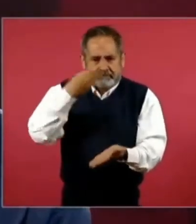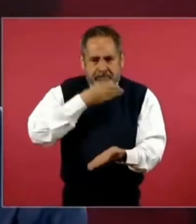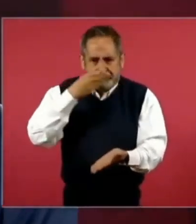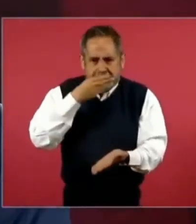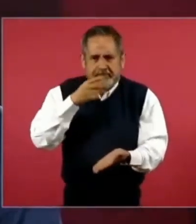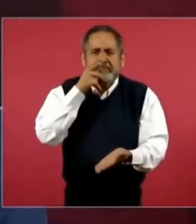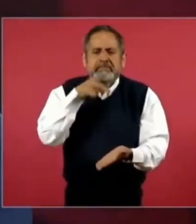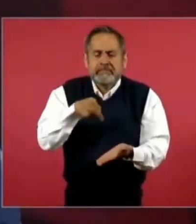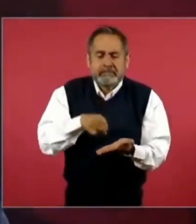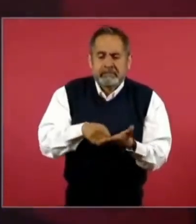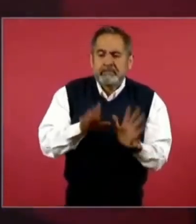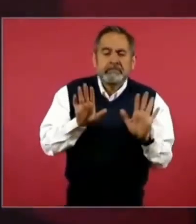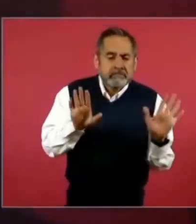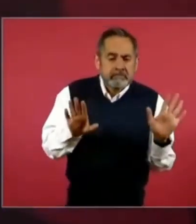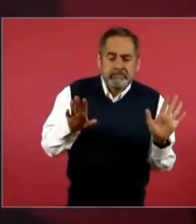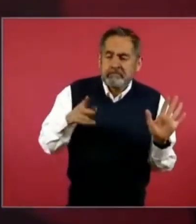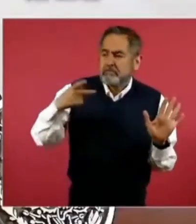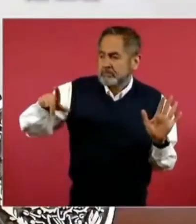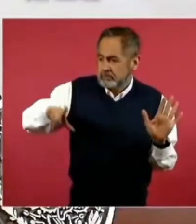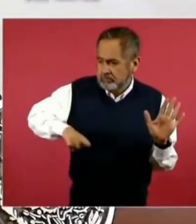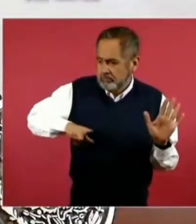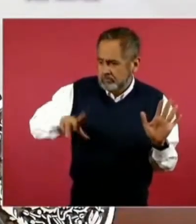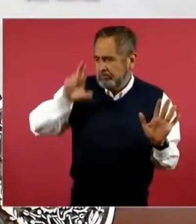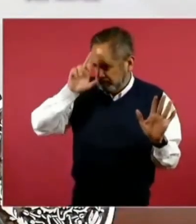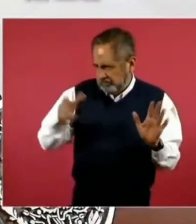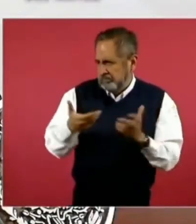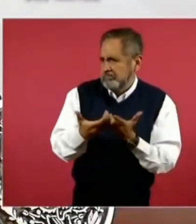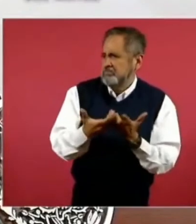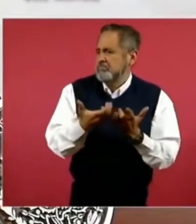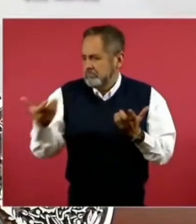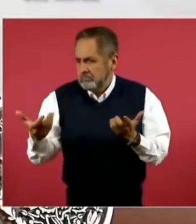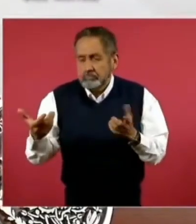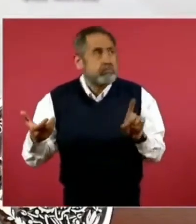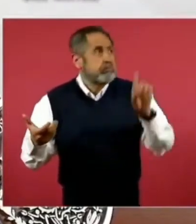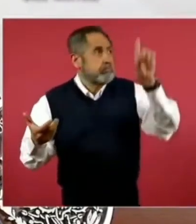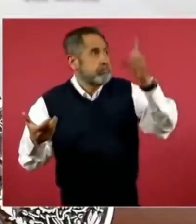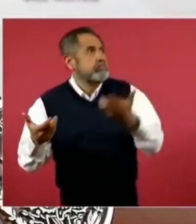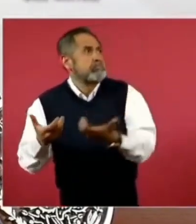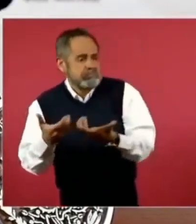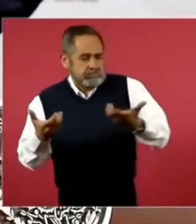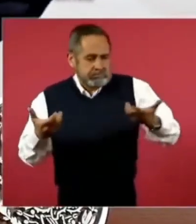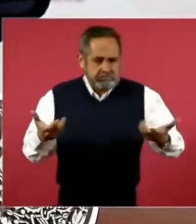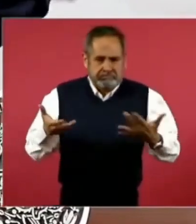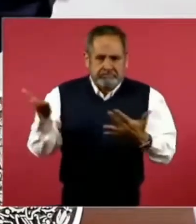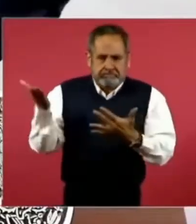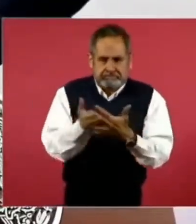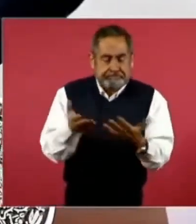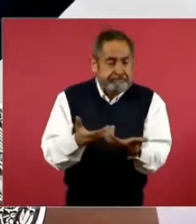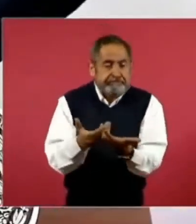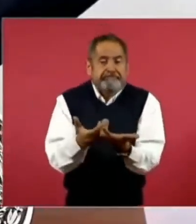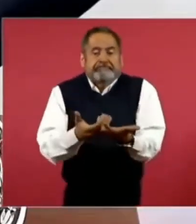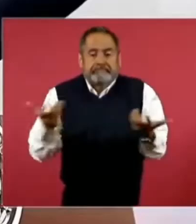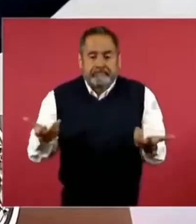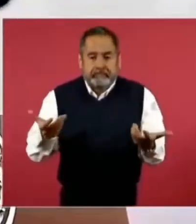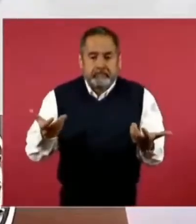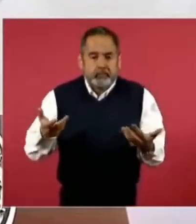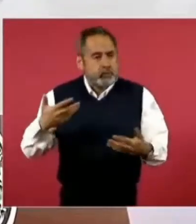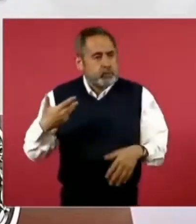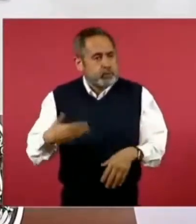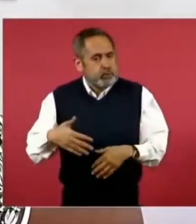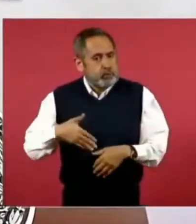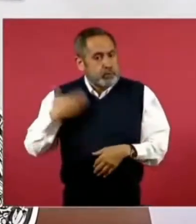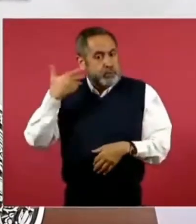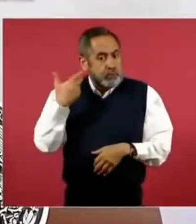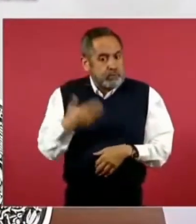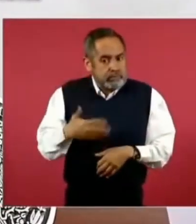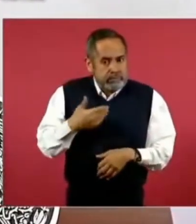que es el César y al Dios lo que es de Dios. Eso fue milagroso. Por eso